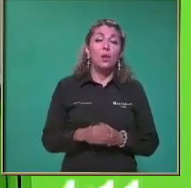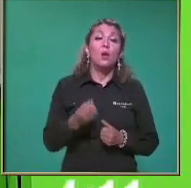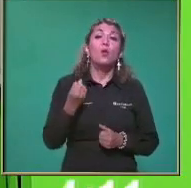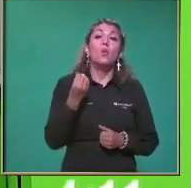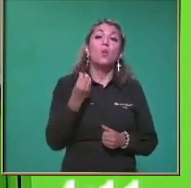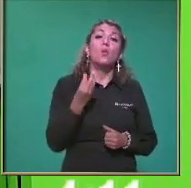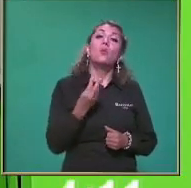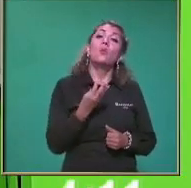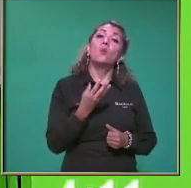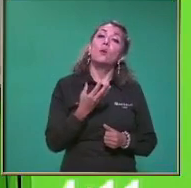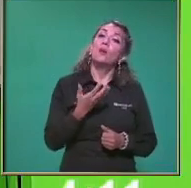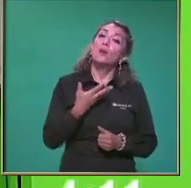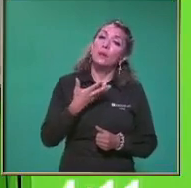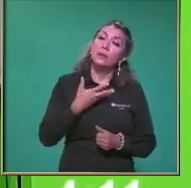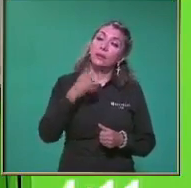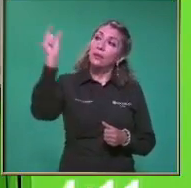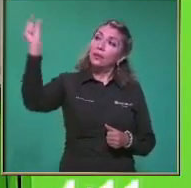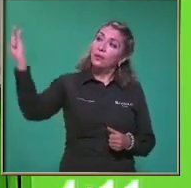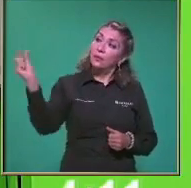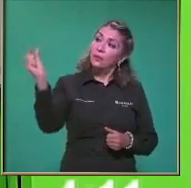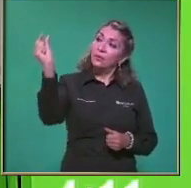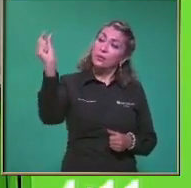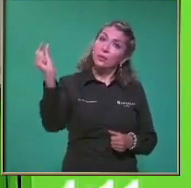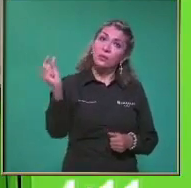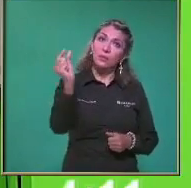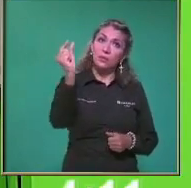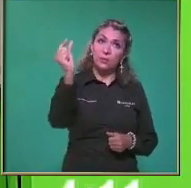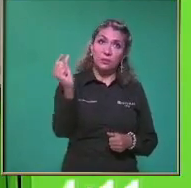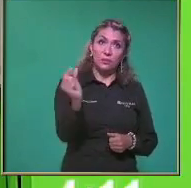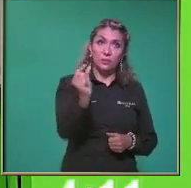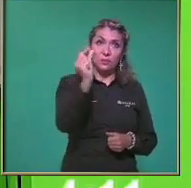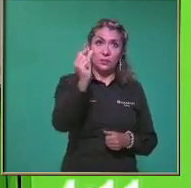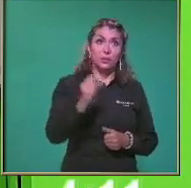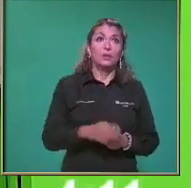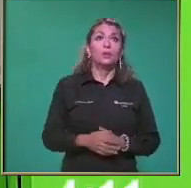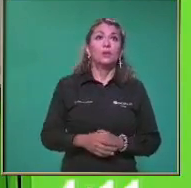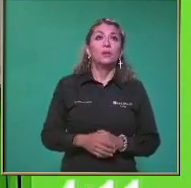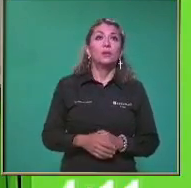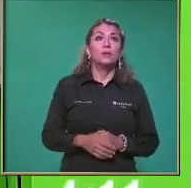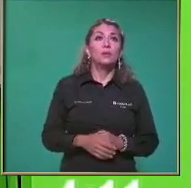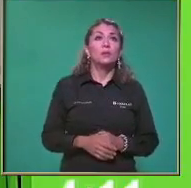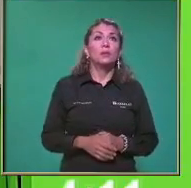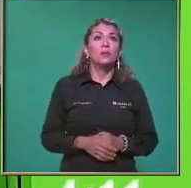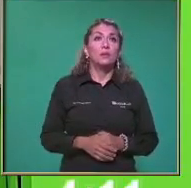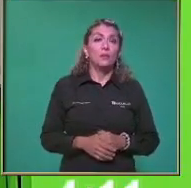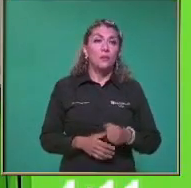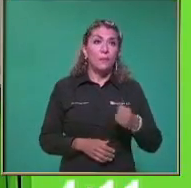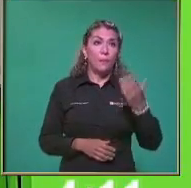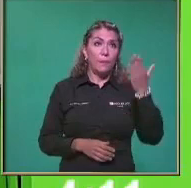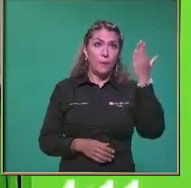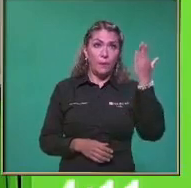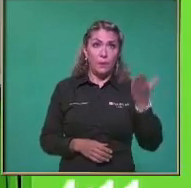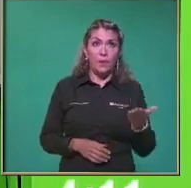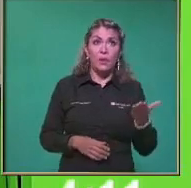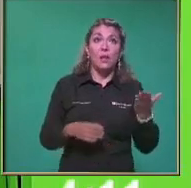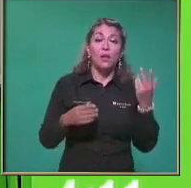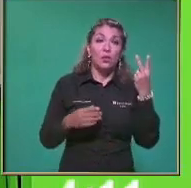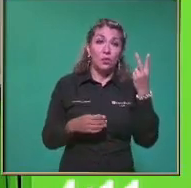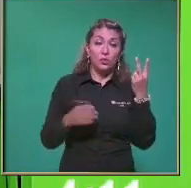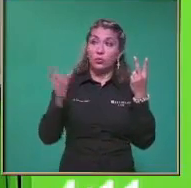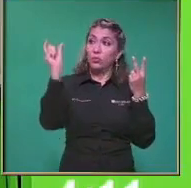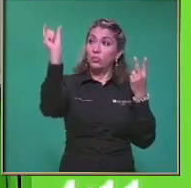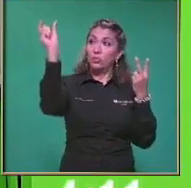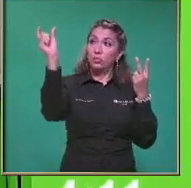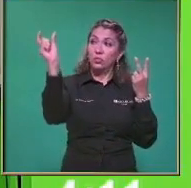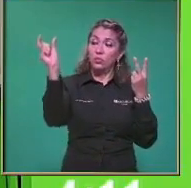tiene el número que tiene más decimales, valga la redundancia. En este caso, tengo 2 cantidades que tienen